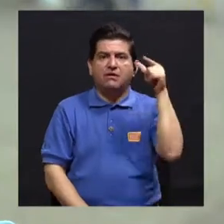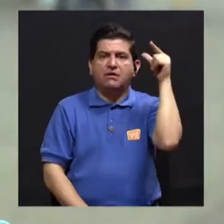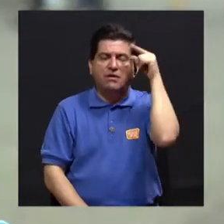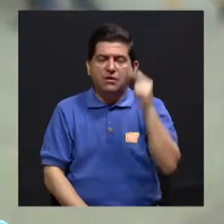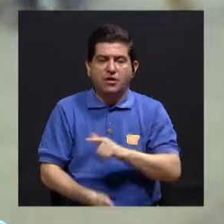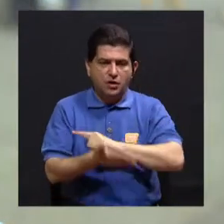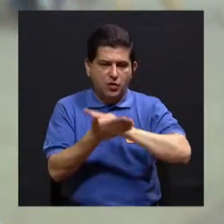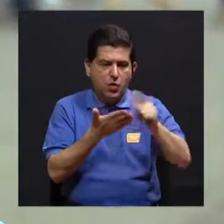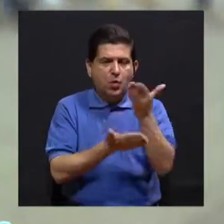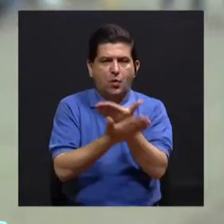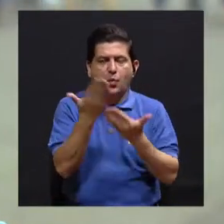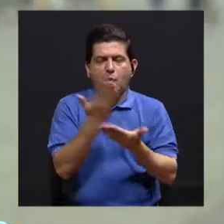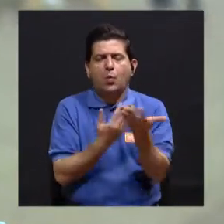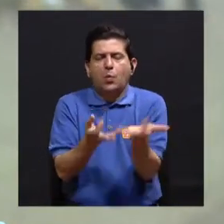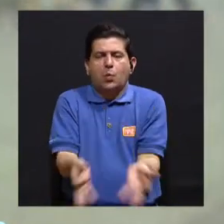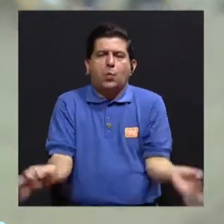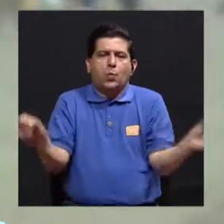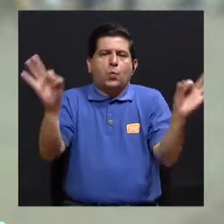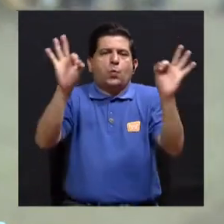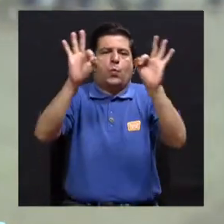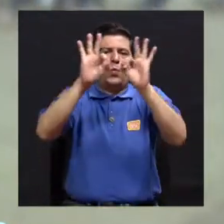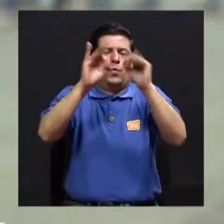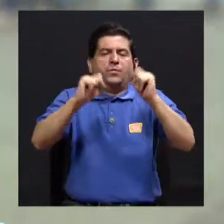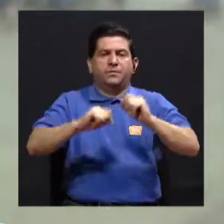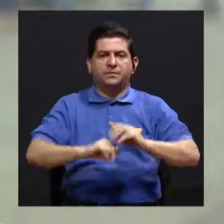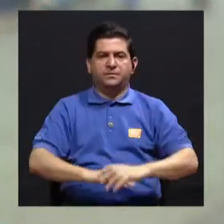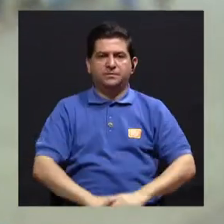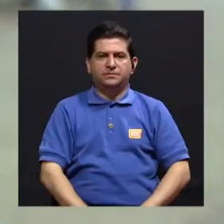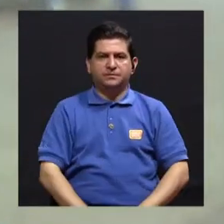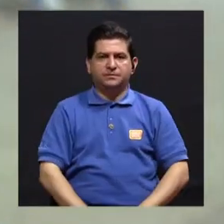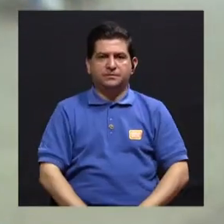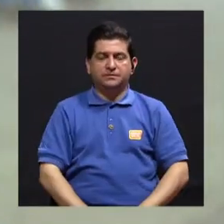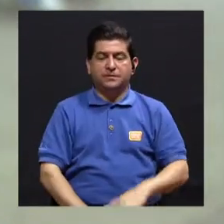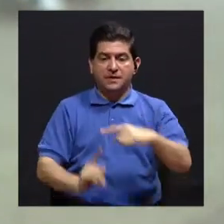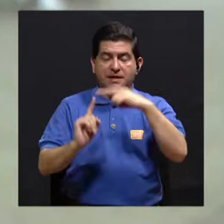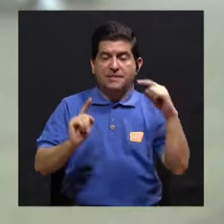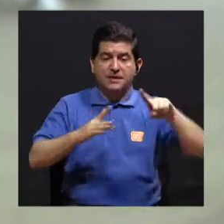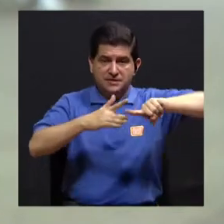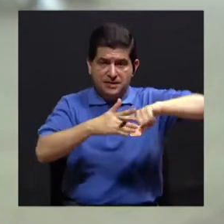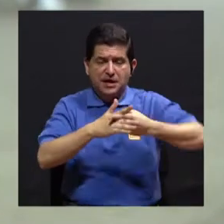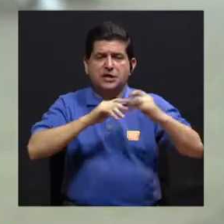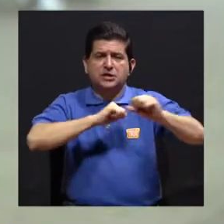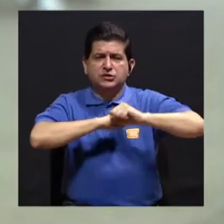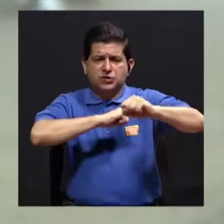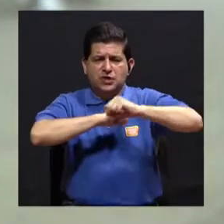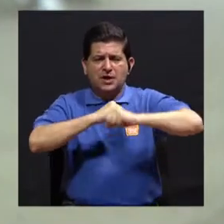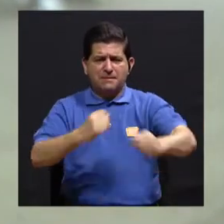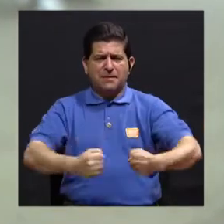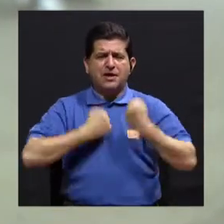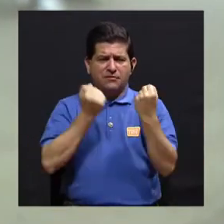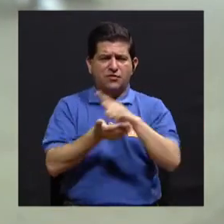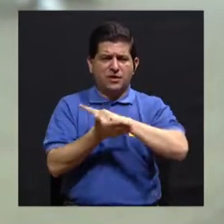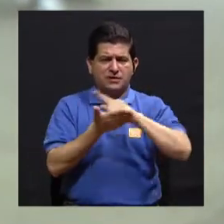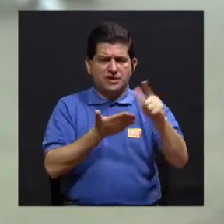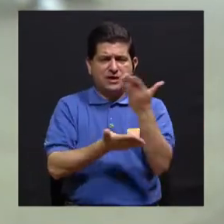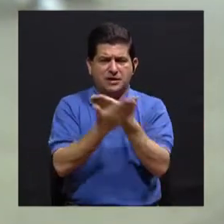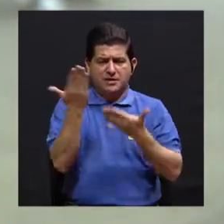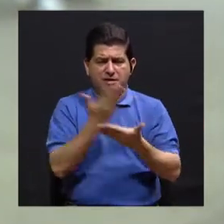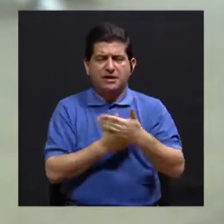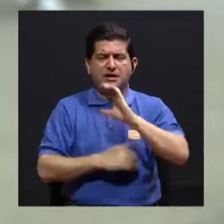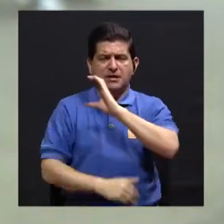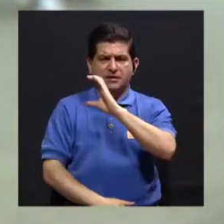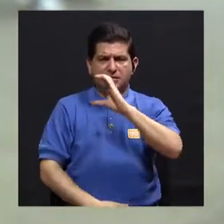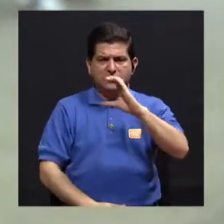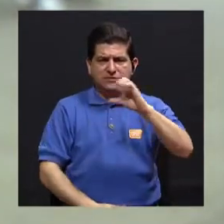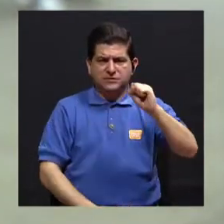Obviamente, el lavado de manos es súper importante, ¿verdad? Desde que se introdujo una campaña fuerte de lavado de manos en la Caja Costarricense